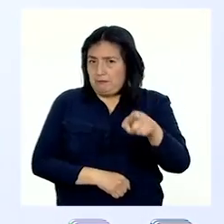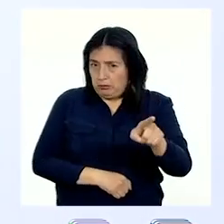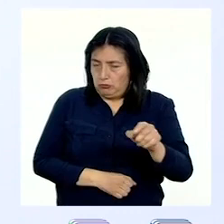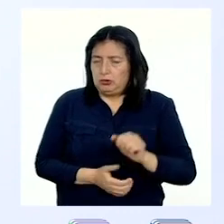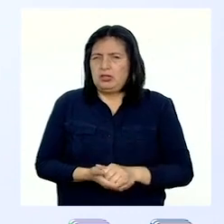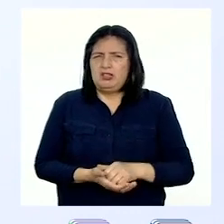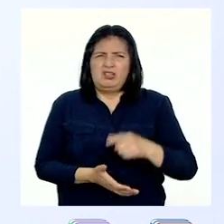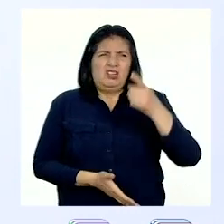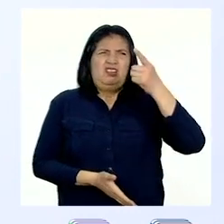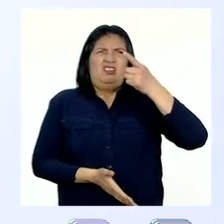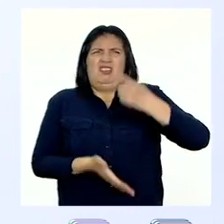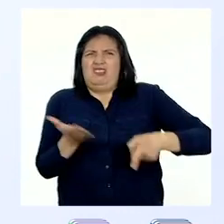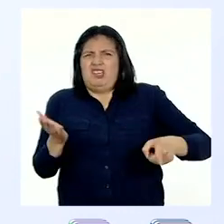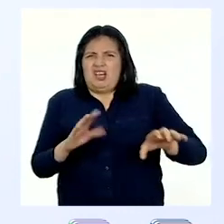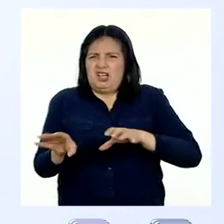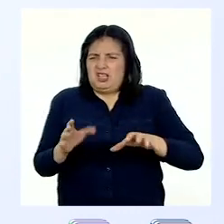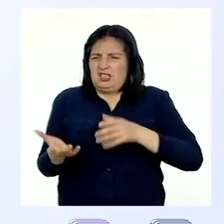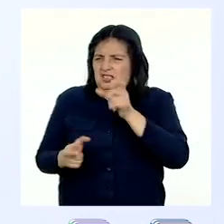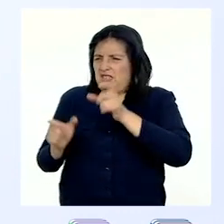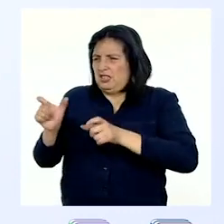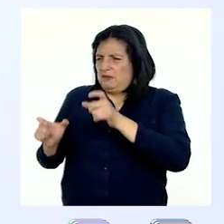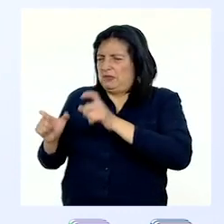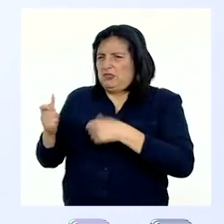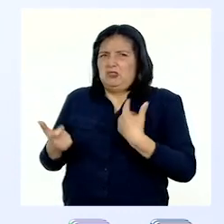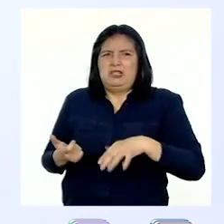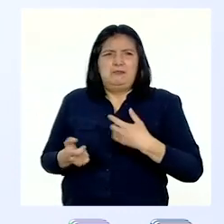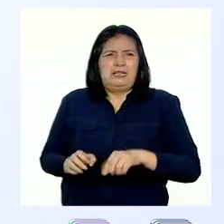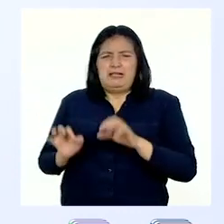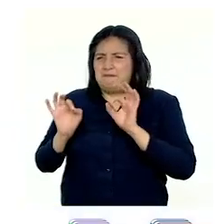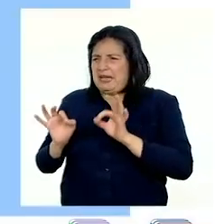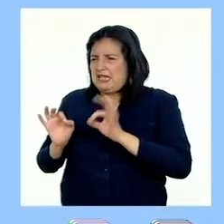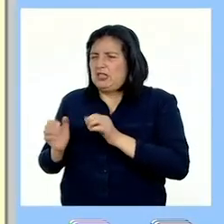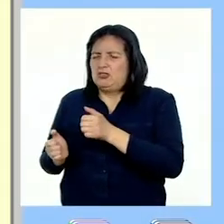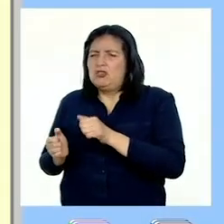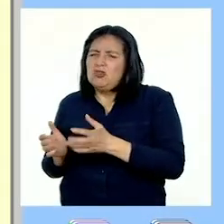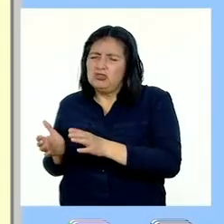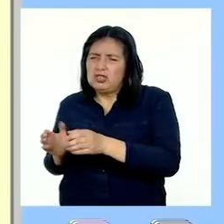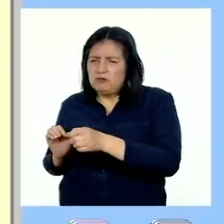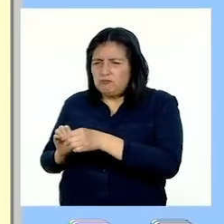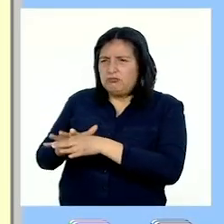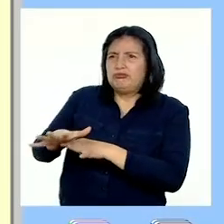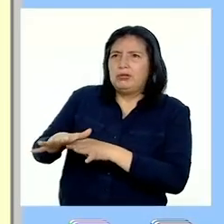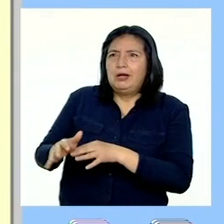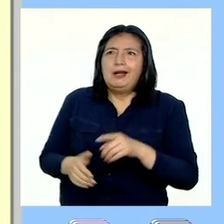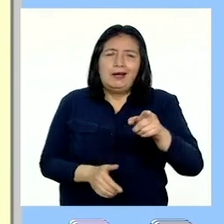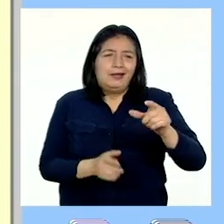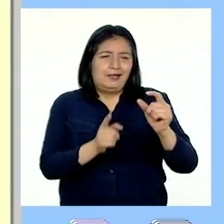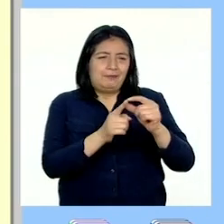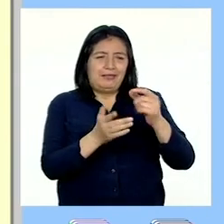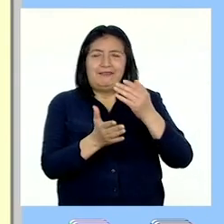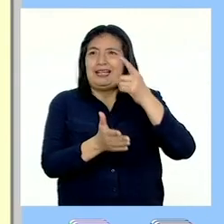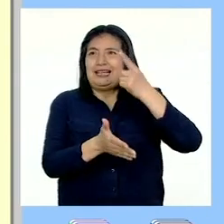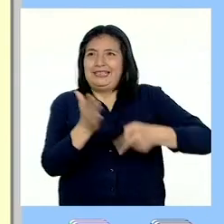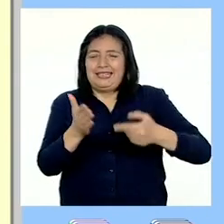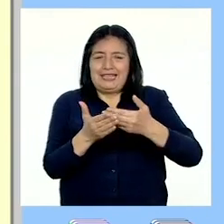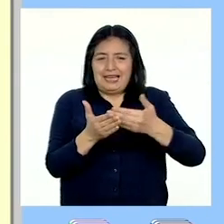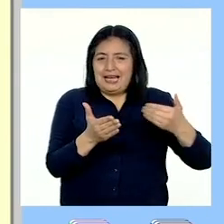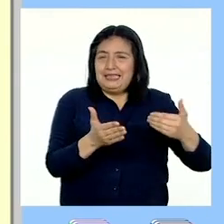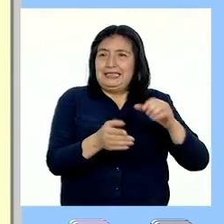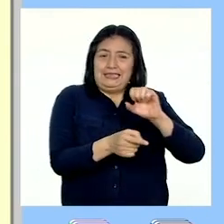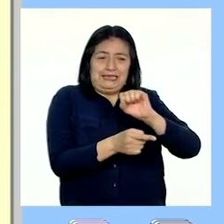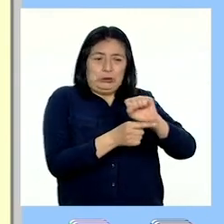pregunta, ¿qué acciones humanas aumentan el riesgo de inundaciones? La palabra qué, antes de un